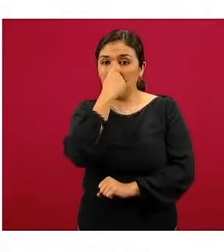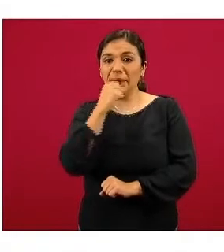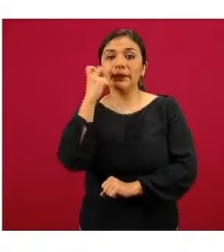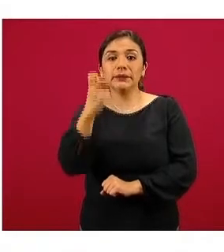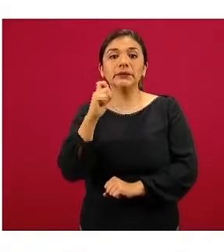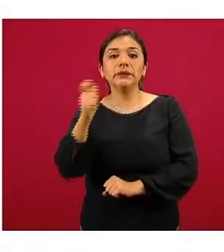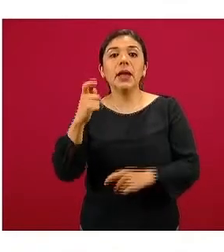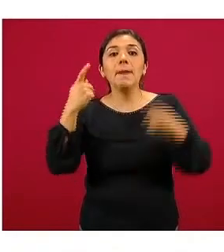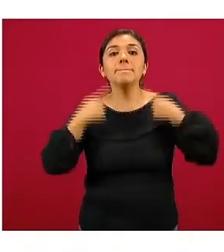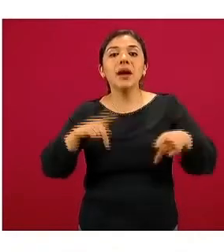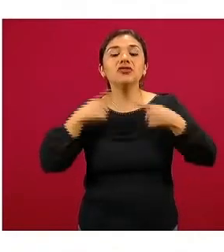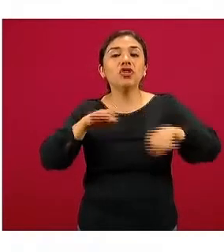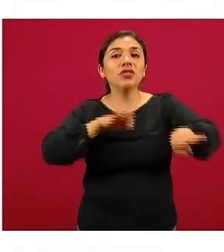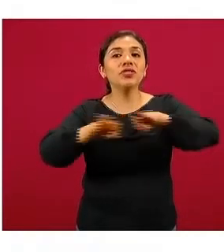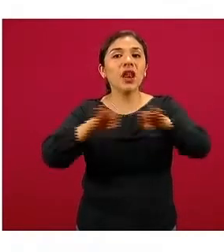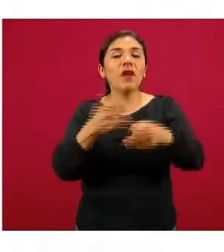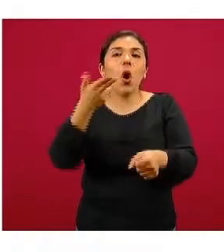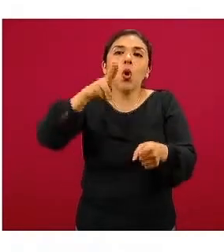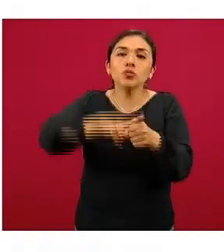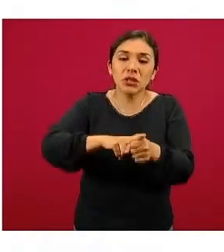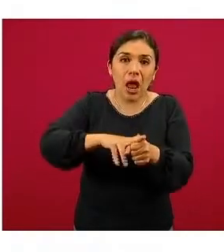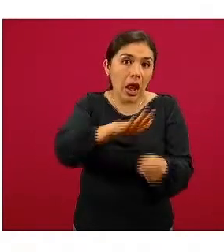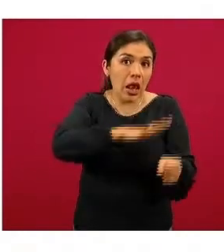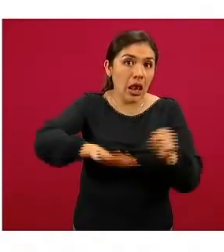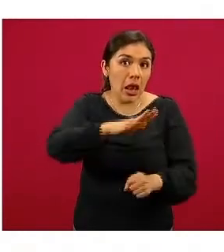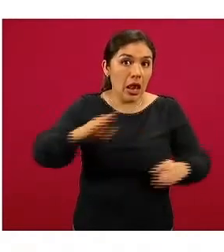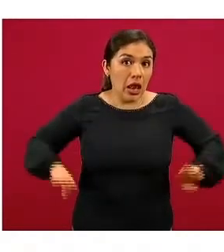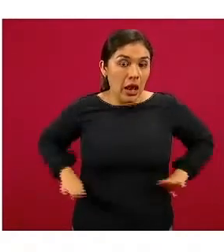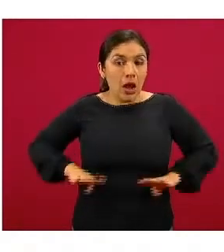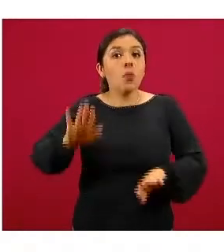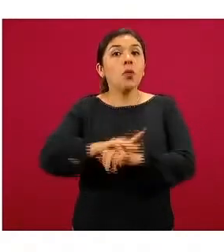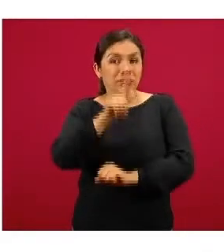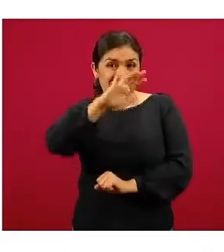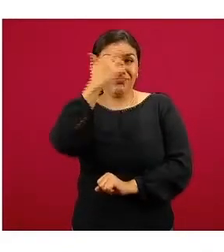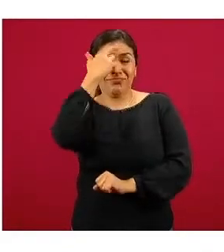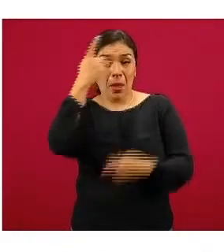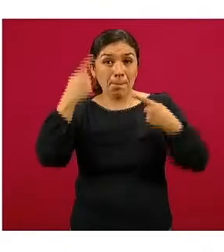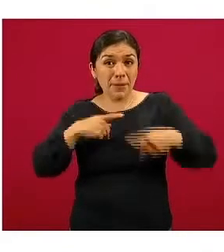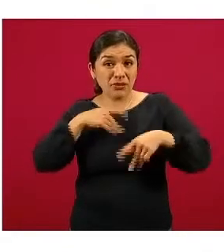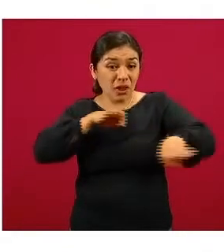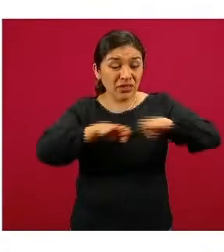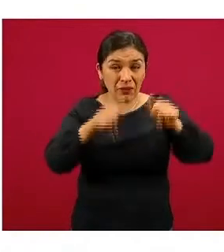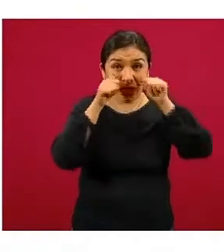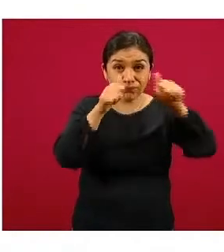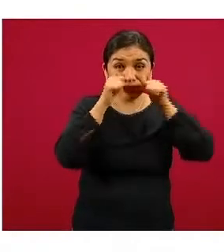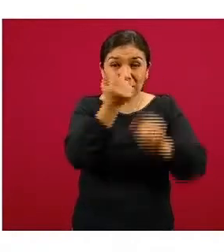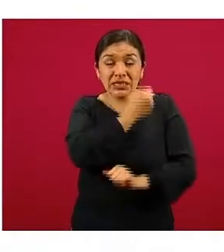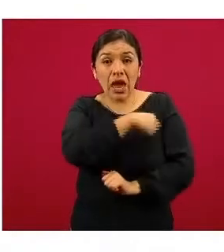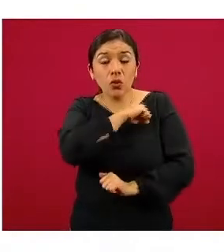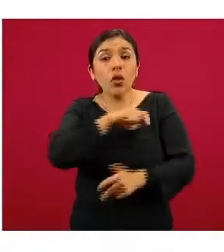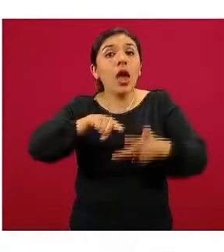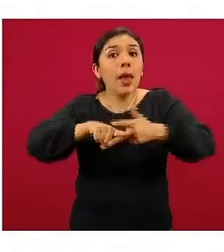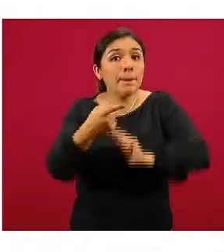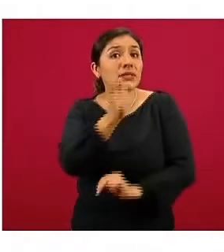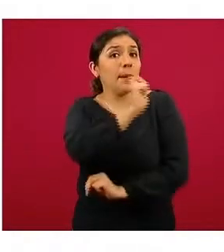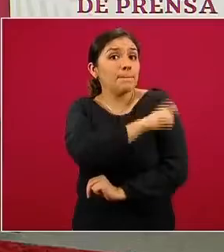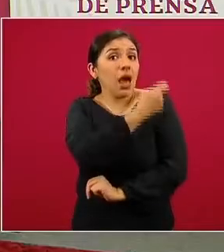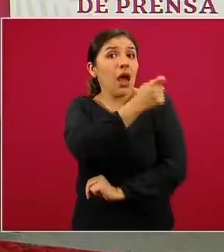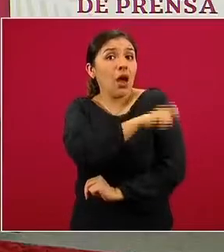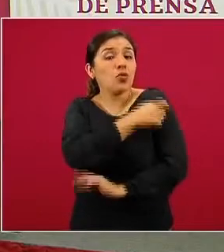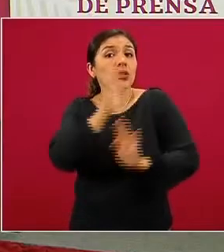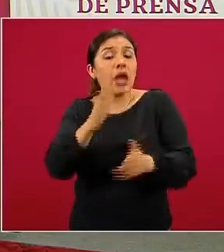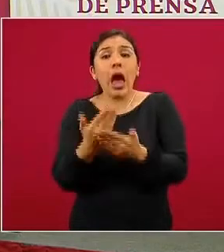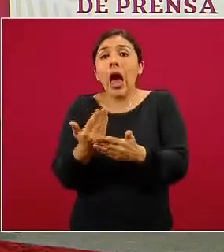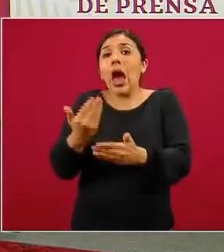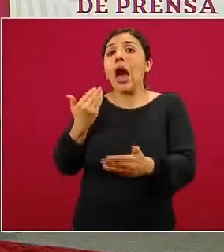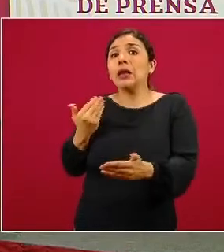el de personal de salud, y esto es porque, si recuerdan, el personal de salud inclusive inició a vacunarse